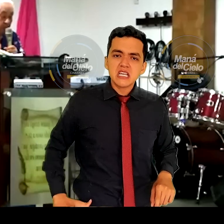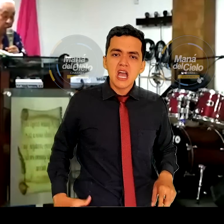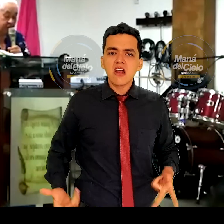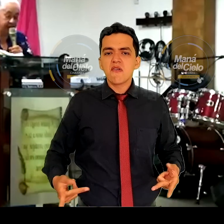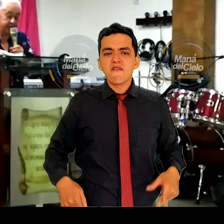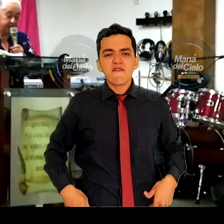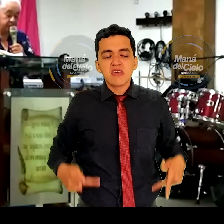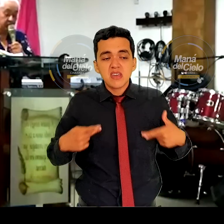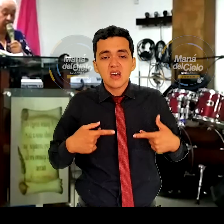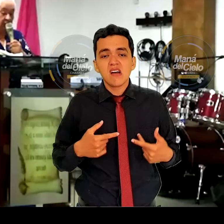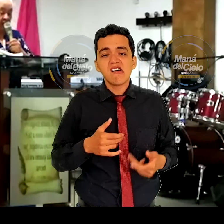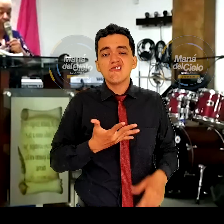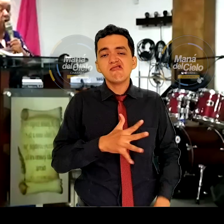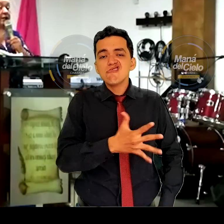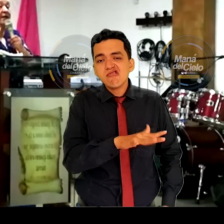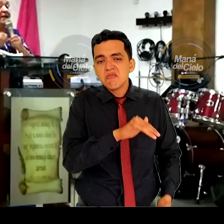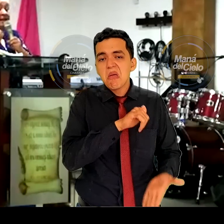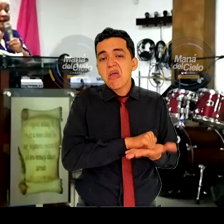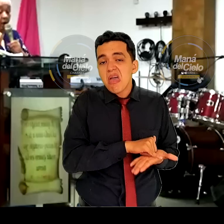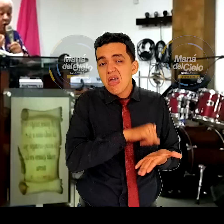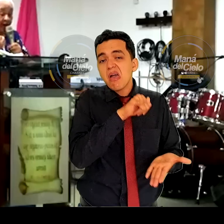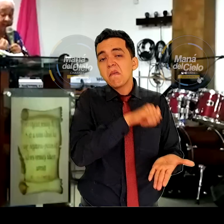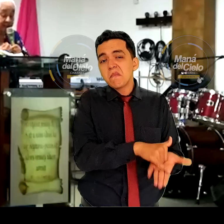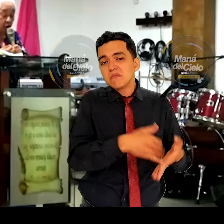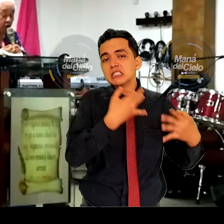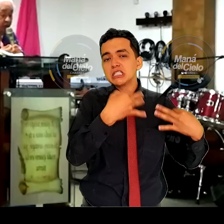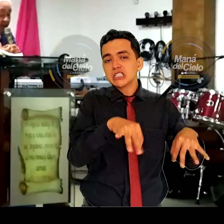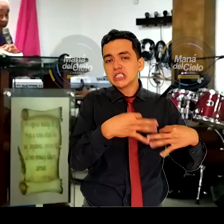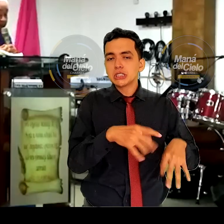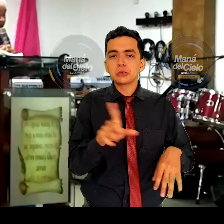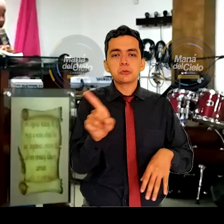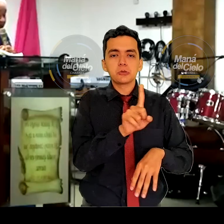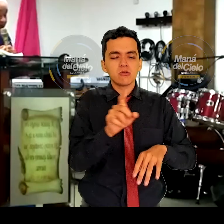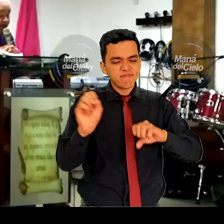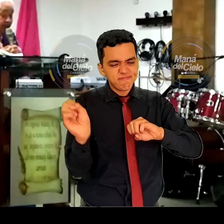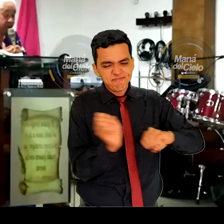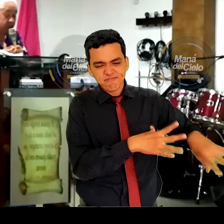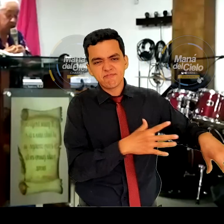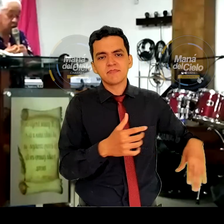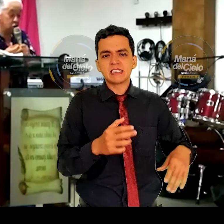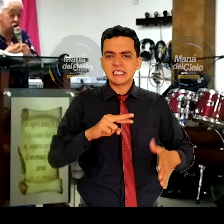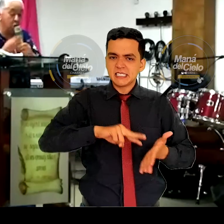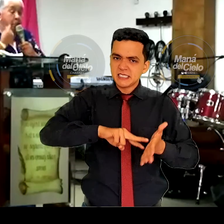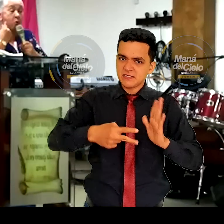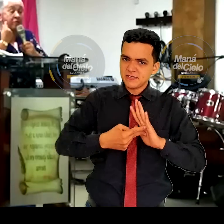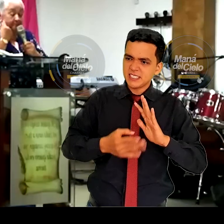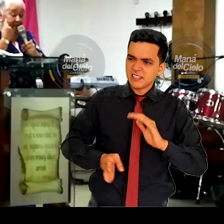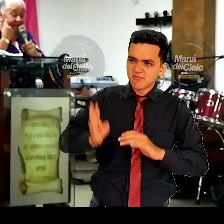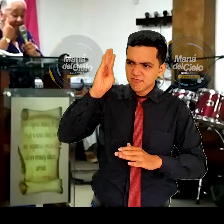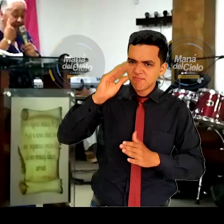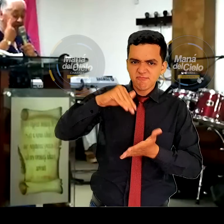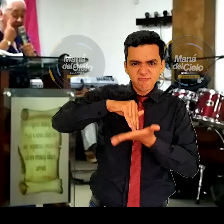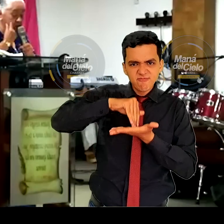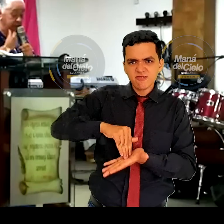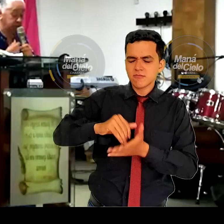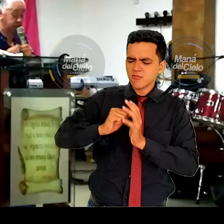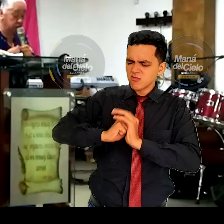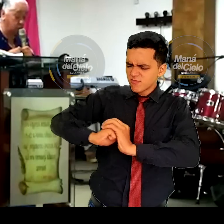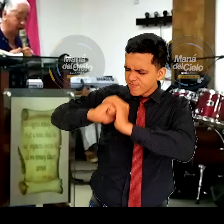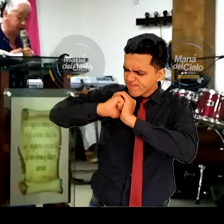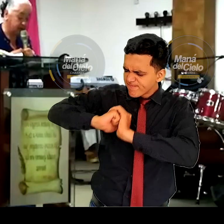noche porque la oración en la carne no puede percibir